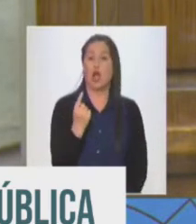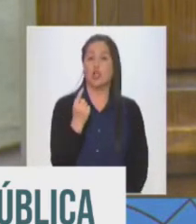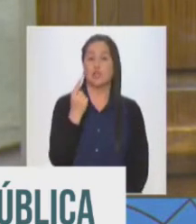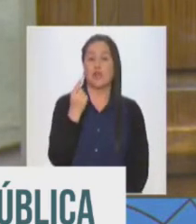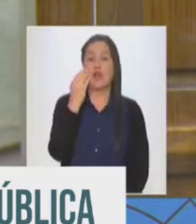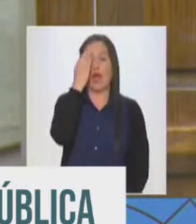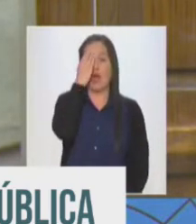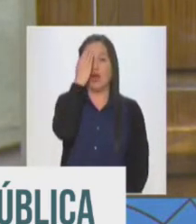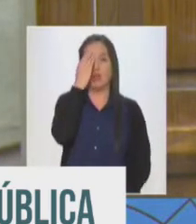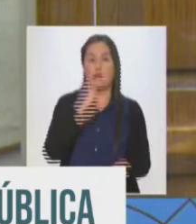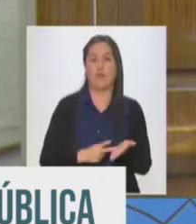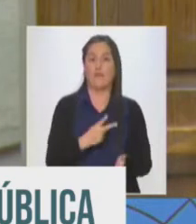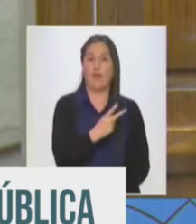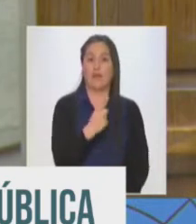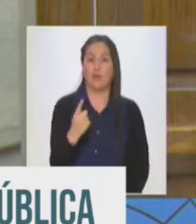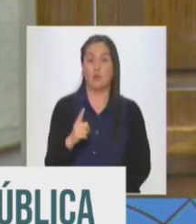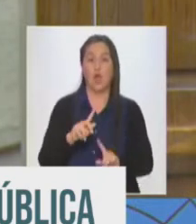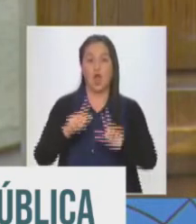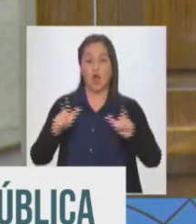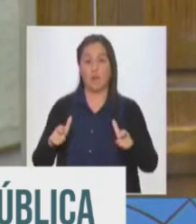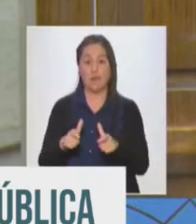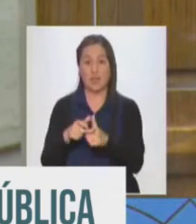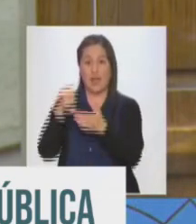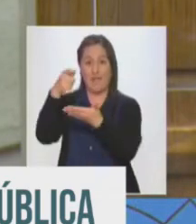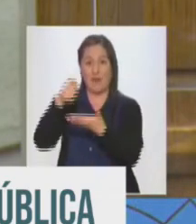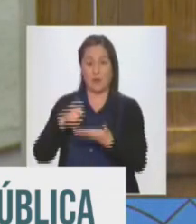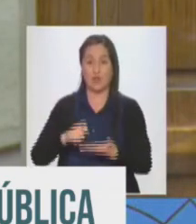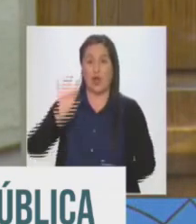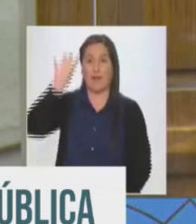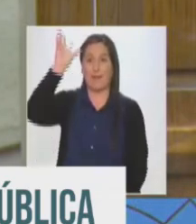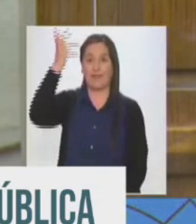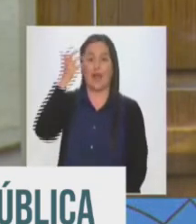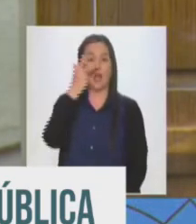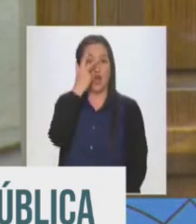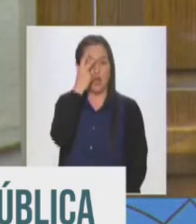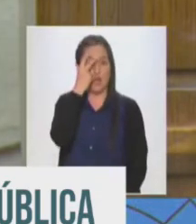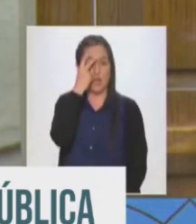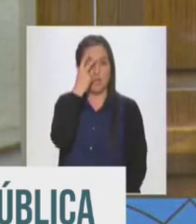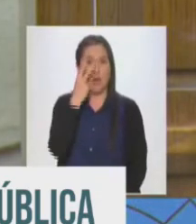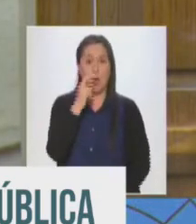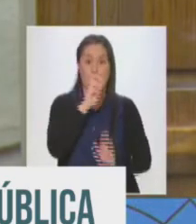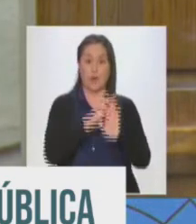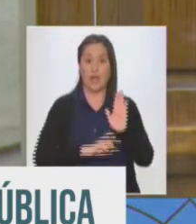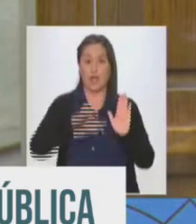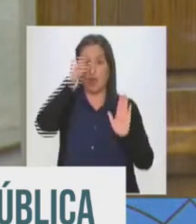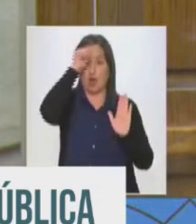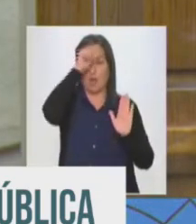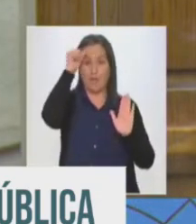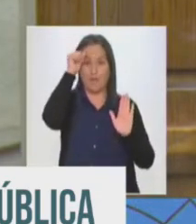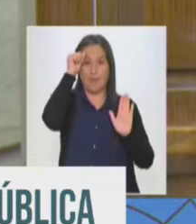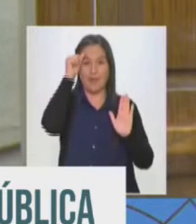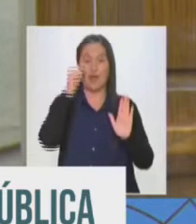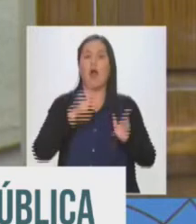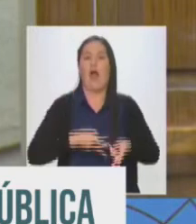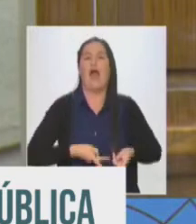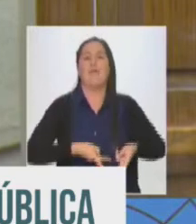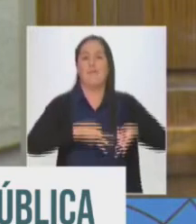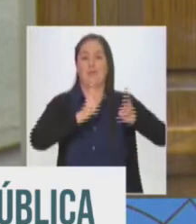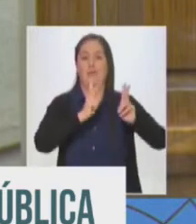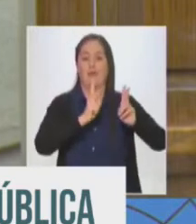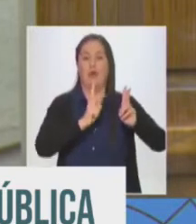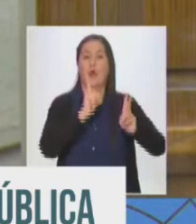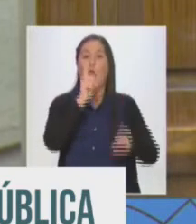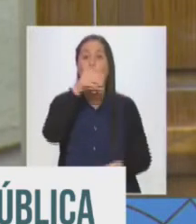del 2021, la Comisión de Evaluación Ambiental de Coquimbo aprobó el proyecto Dominga, con un único voto en contra del delegado